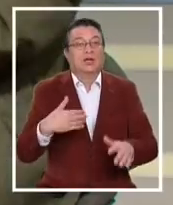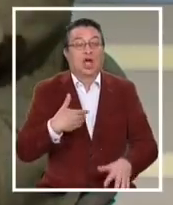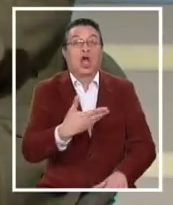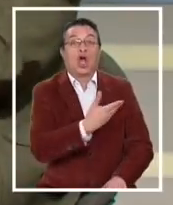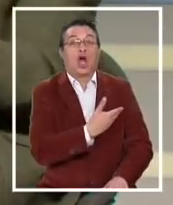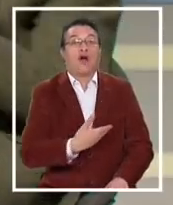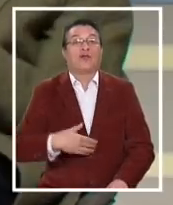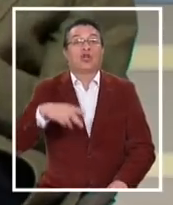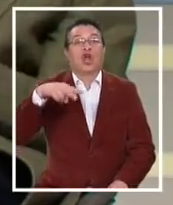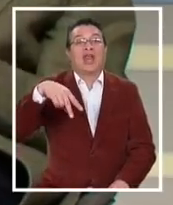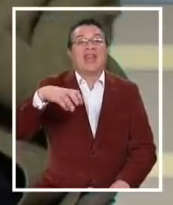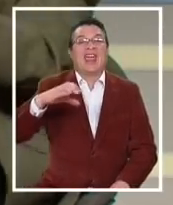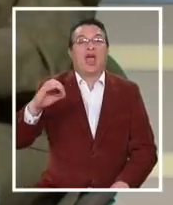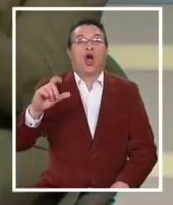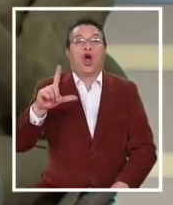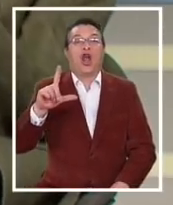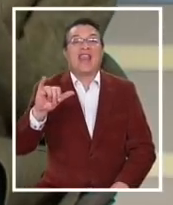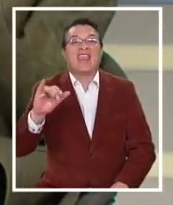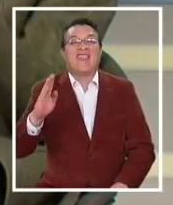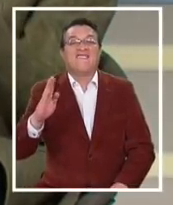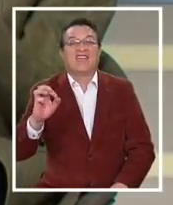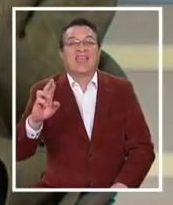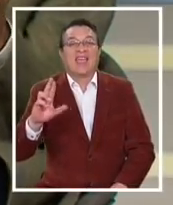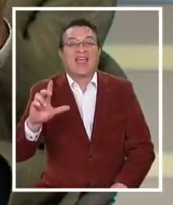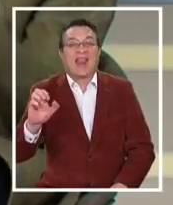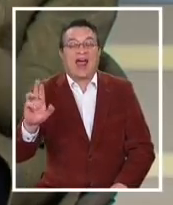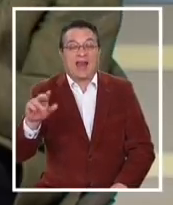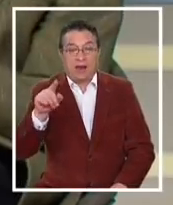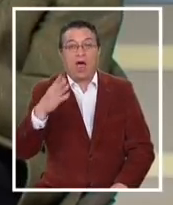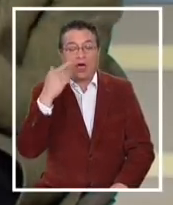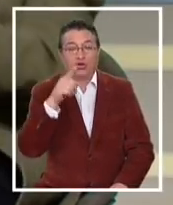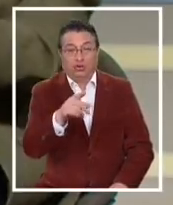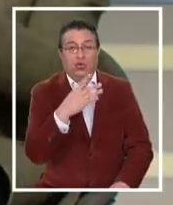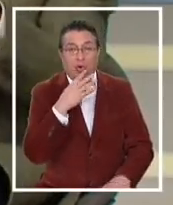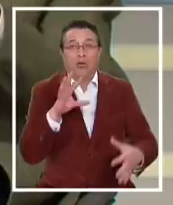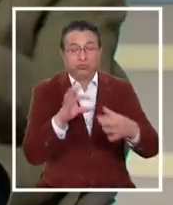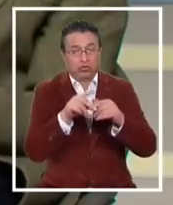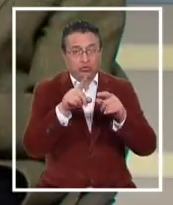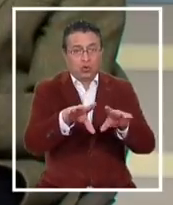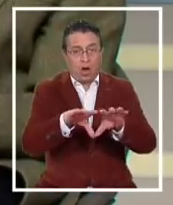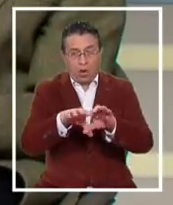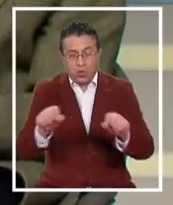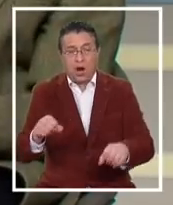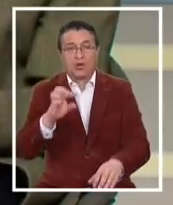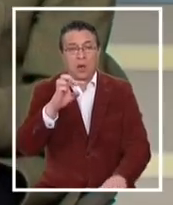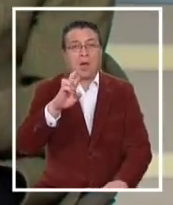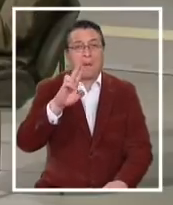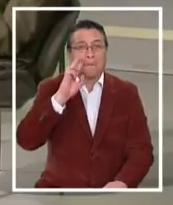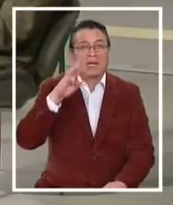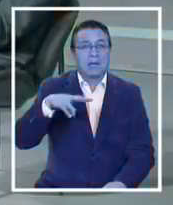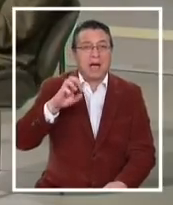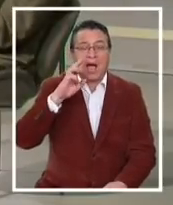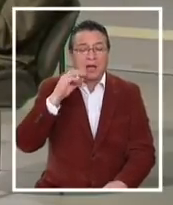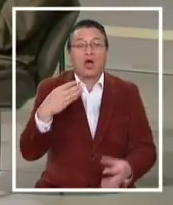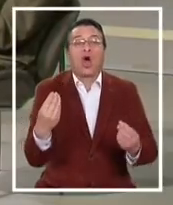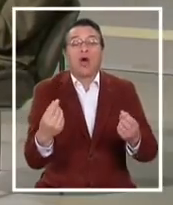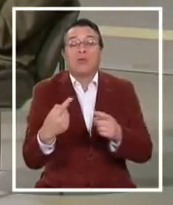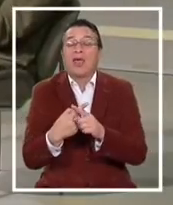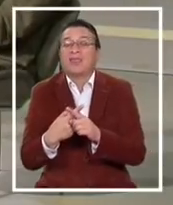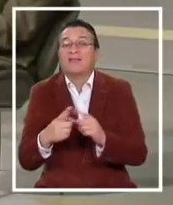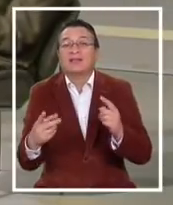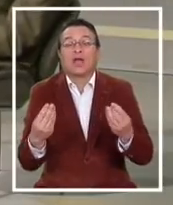gobiernos neoliberales y ustedes con ellos están eventualmente haciendo pactos o yendo a primarias. ¿Cómo se va a resolver esa